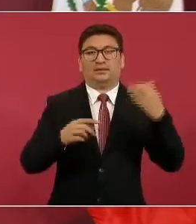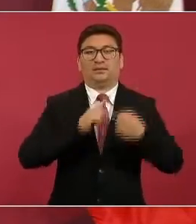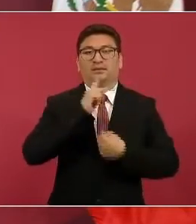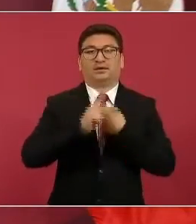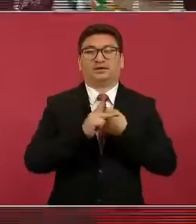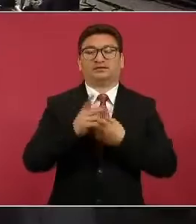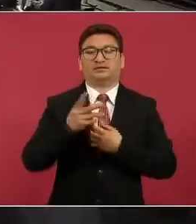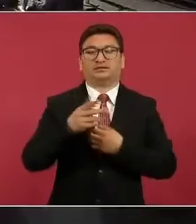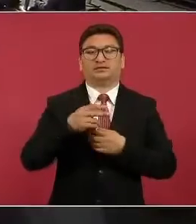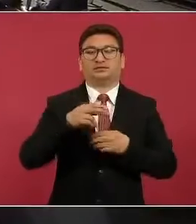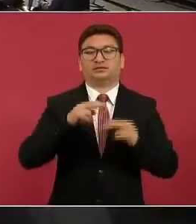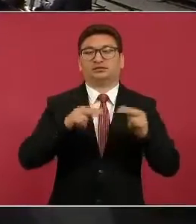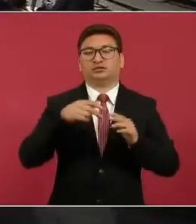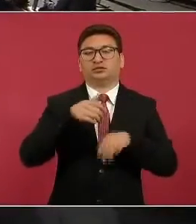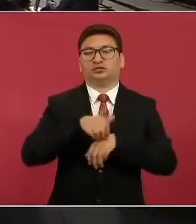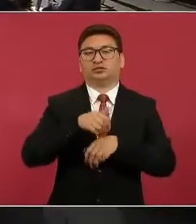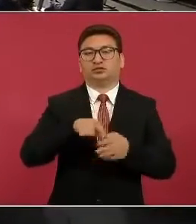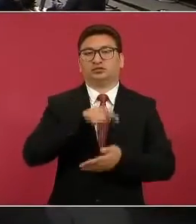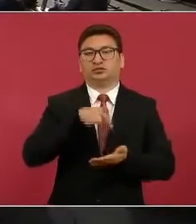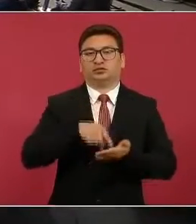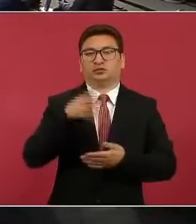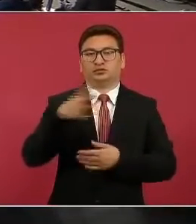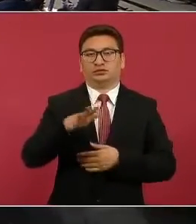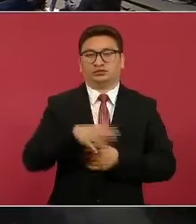No, el otro, de favor.